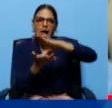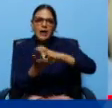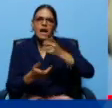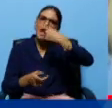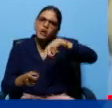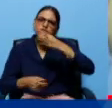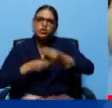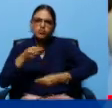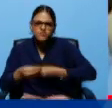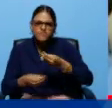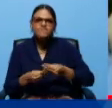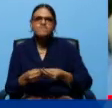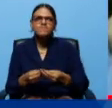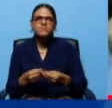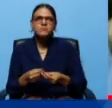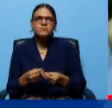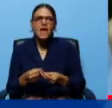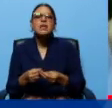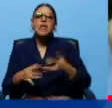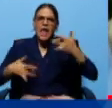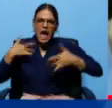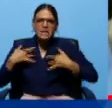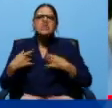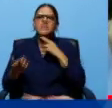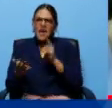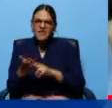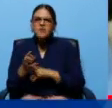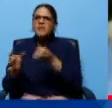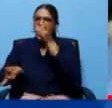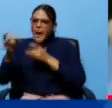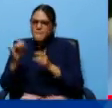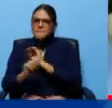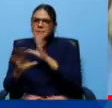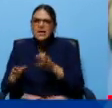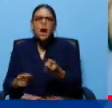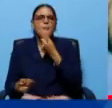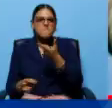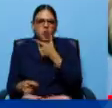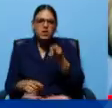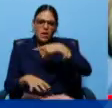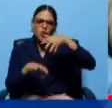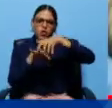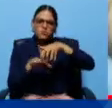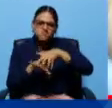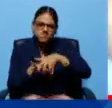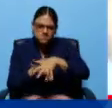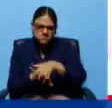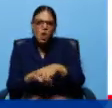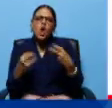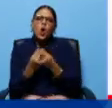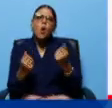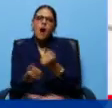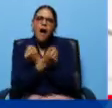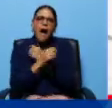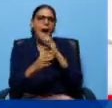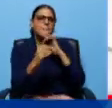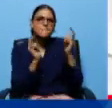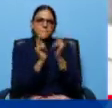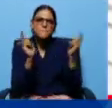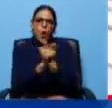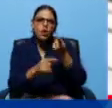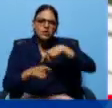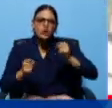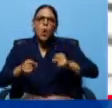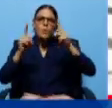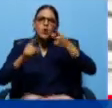sido una jornada, me ha explicado, bonita, de fusión, de amor, de posibilidades,